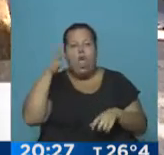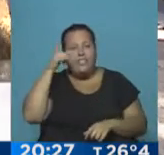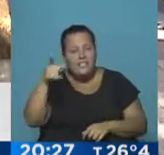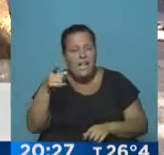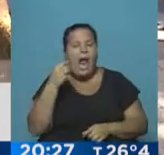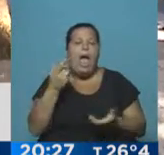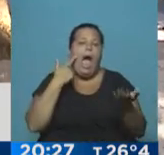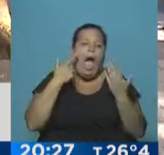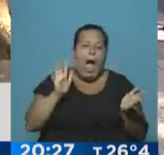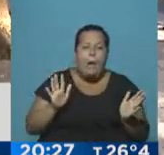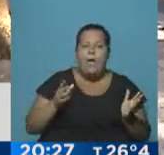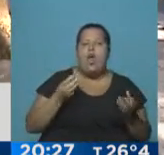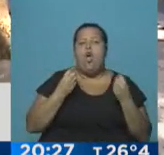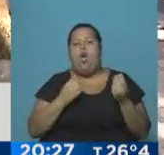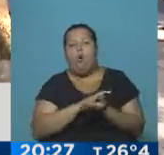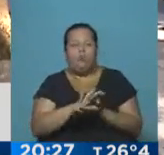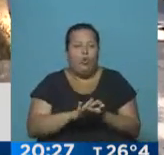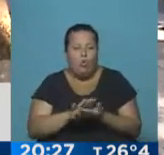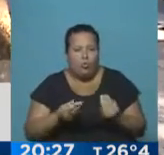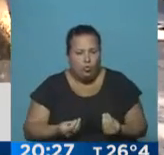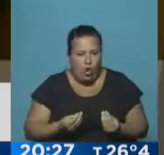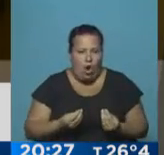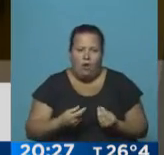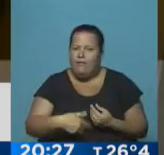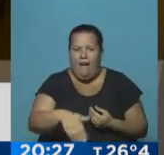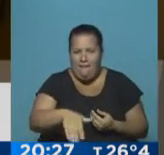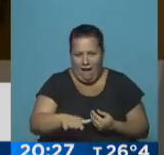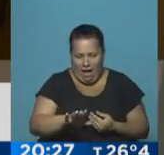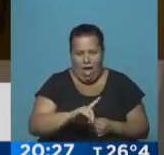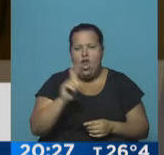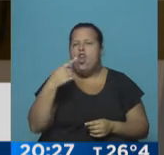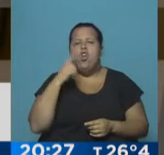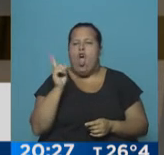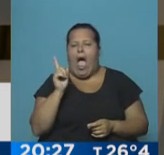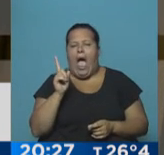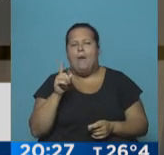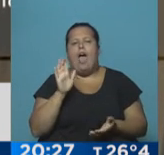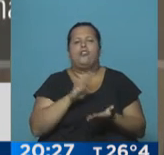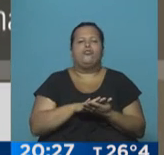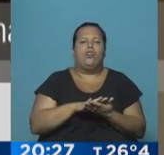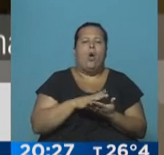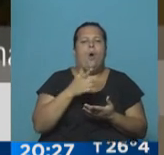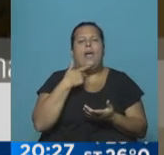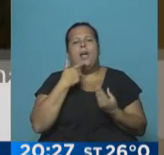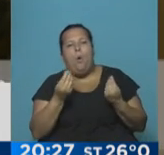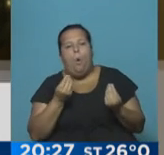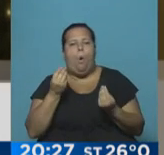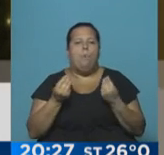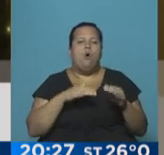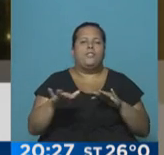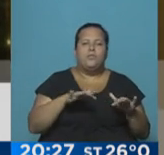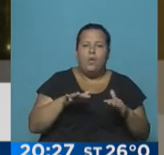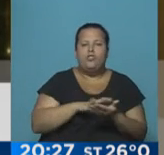italianos para ver cómo se puede dar una solución a breve. Nadie habla y se habla y se osana